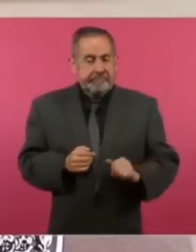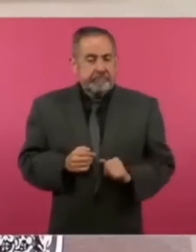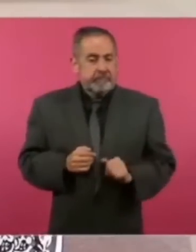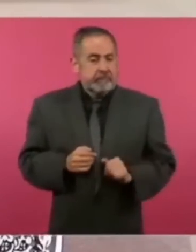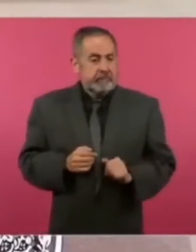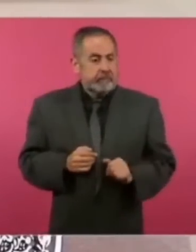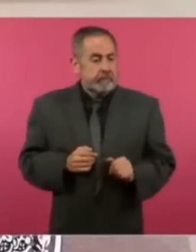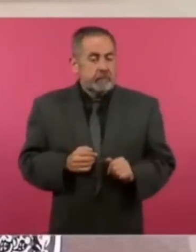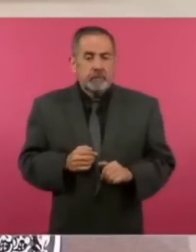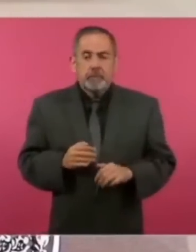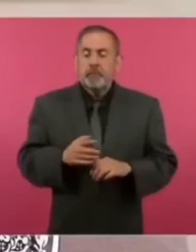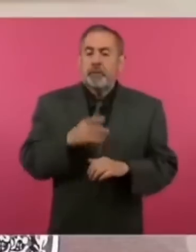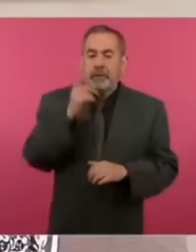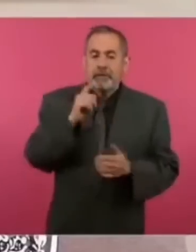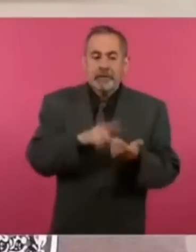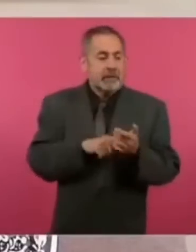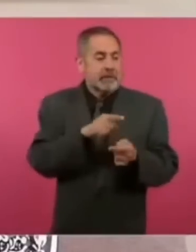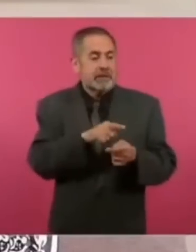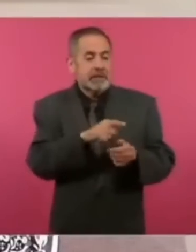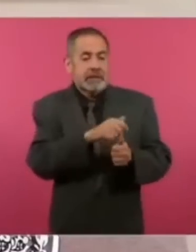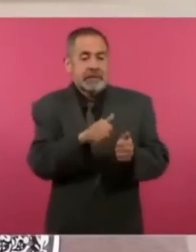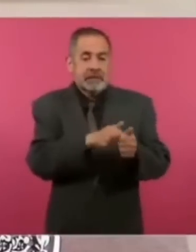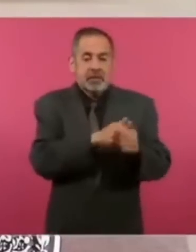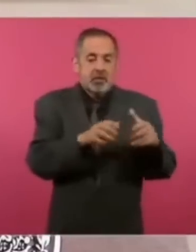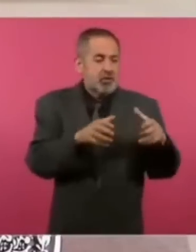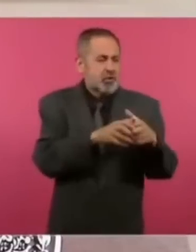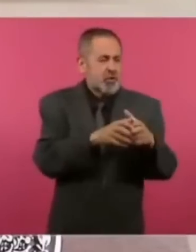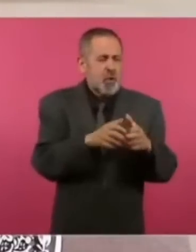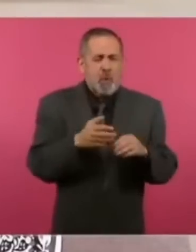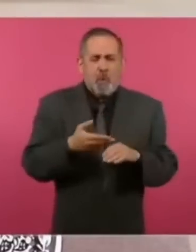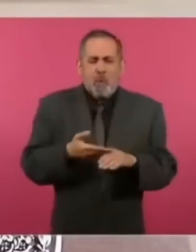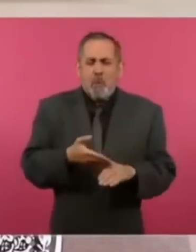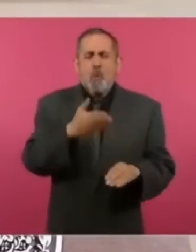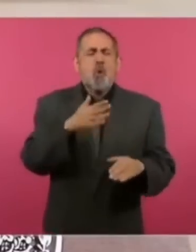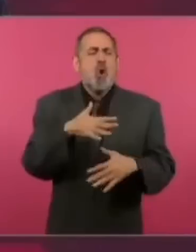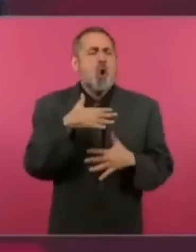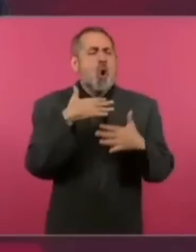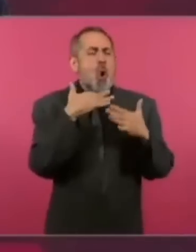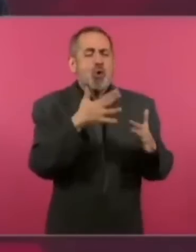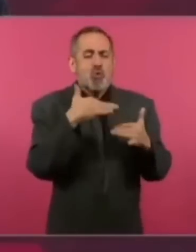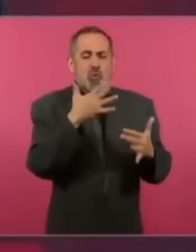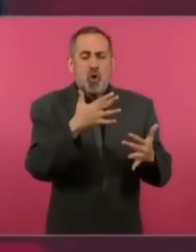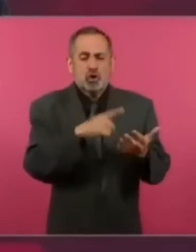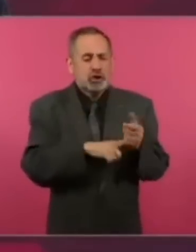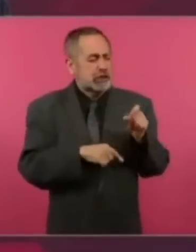porque son además los de la derecha muy corruptos,